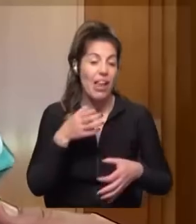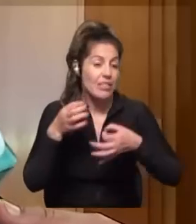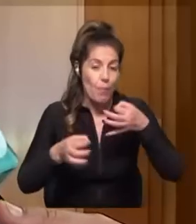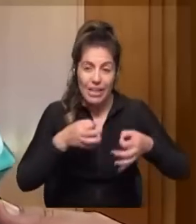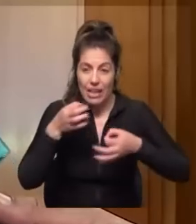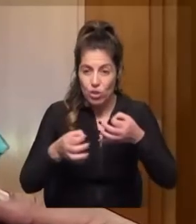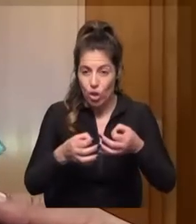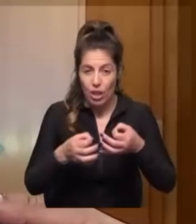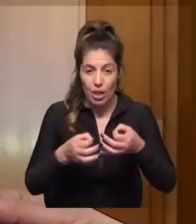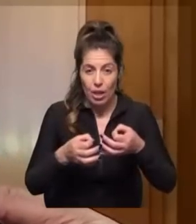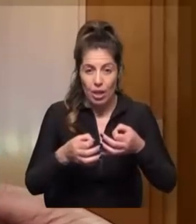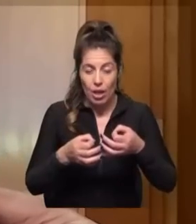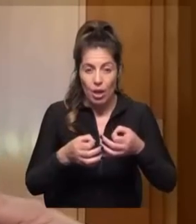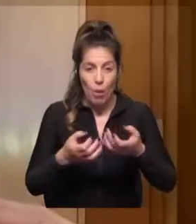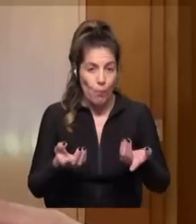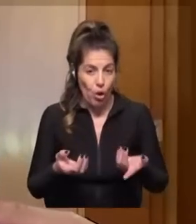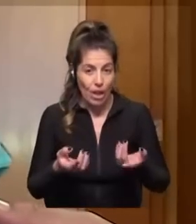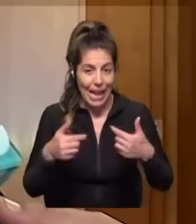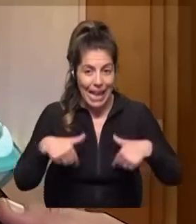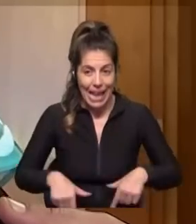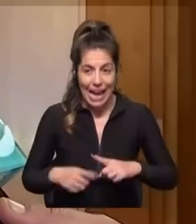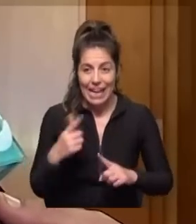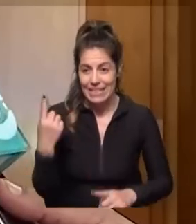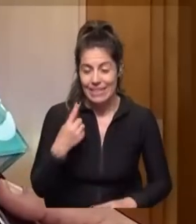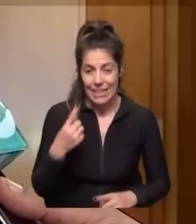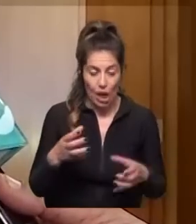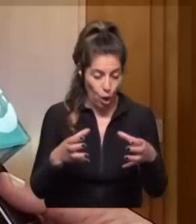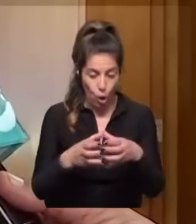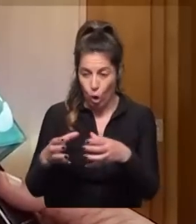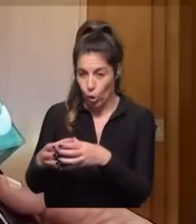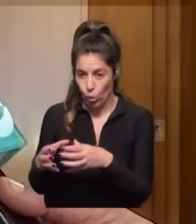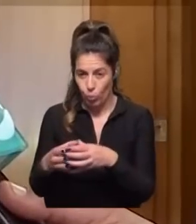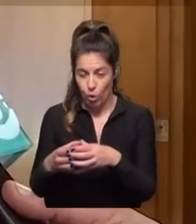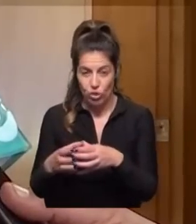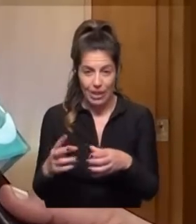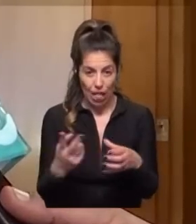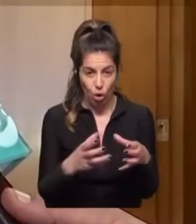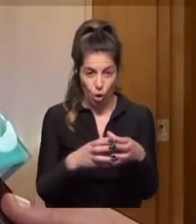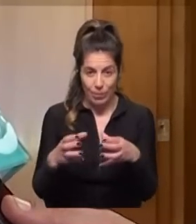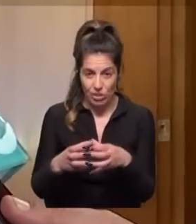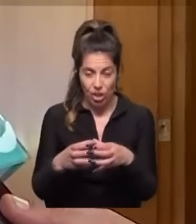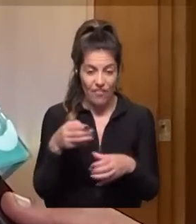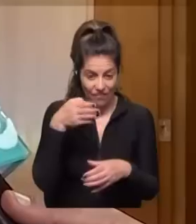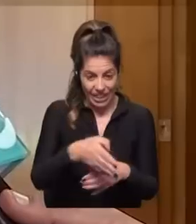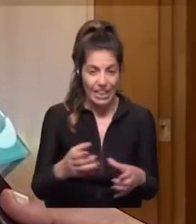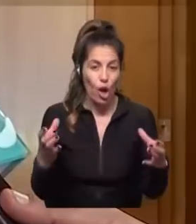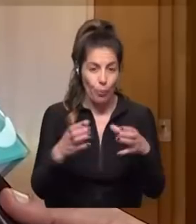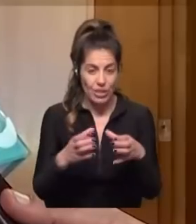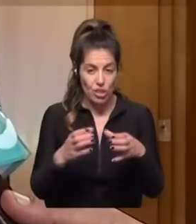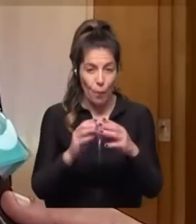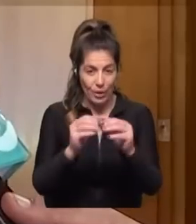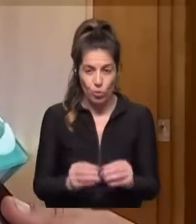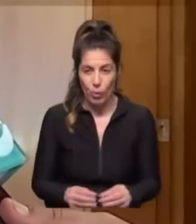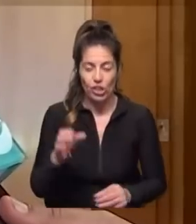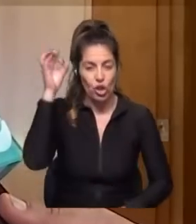explicaciones porque va a venir la cancillería con las delegaciones de las comisiones binacionales a la comisión de presupuesto del senado y